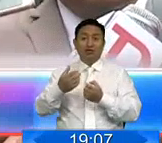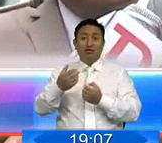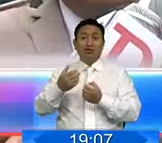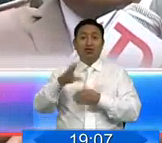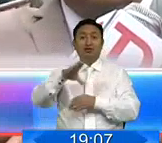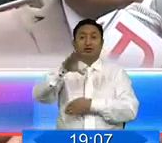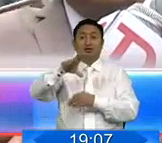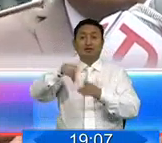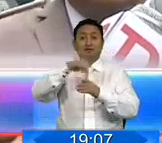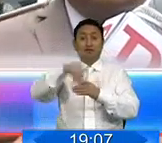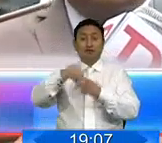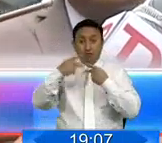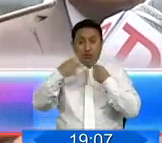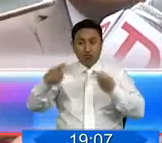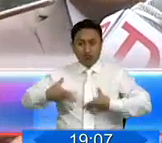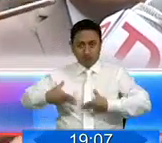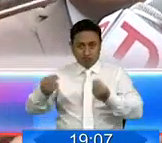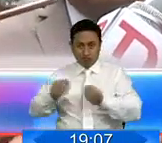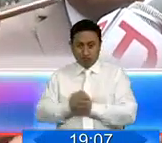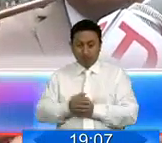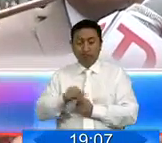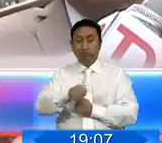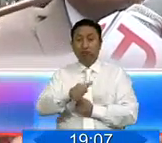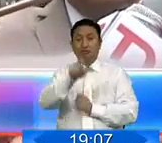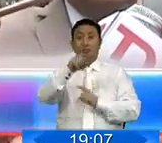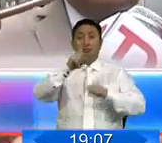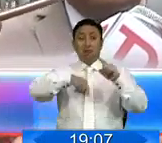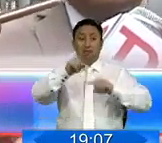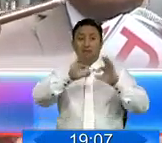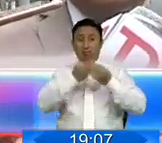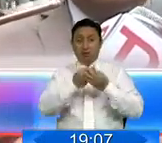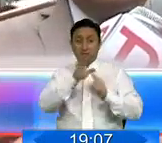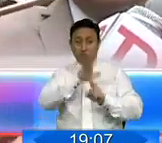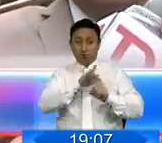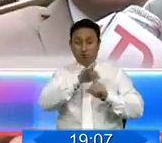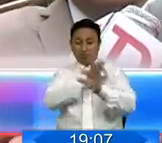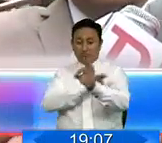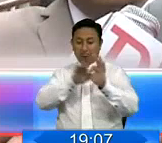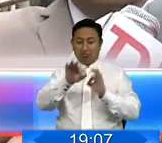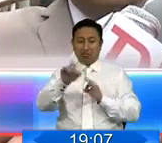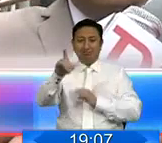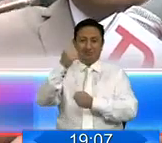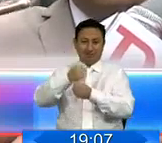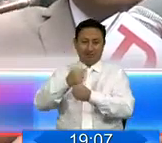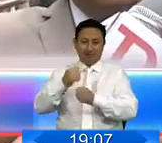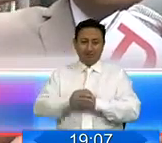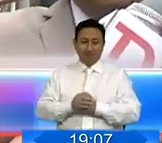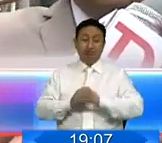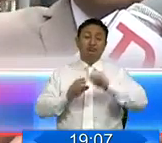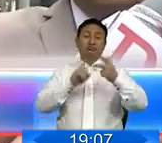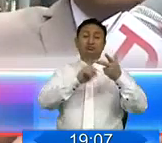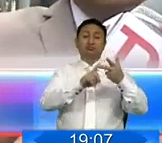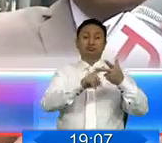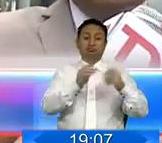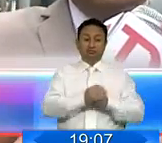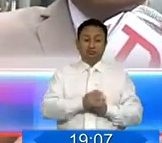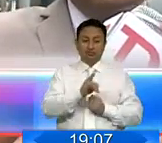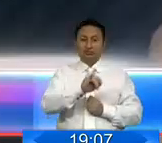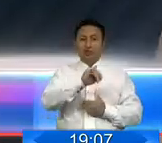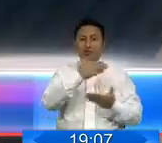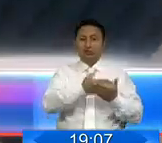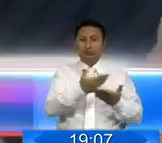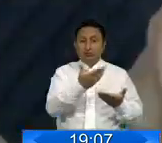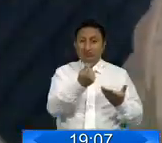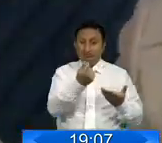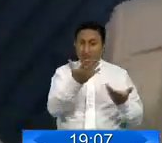el tráfico de influencias, que en apariencia también se ha cometido. Y hay un tercer delito que también está en sospecha, que es el enriquecimiento ilícito.